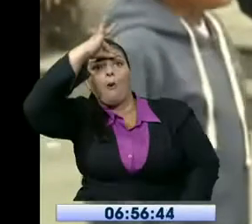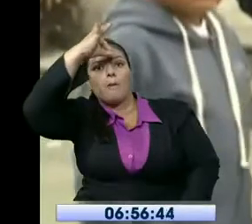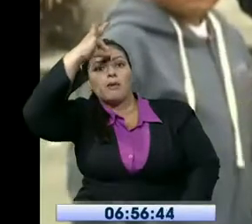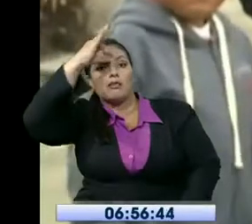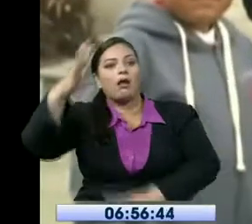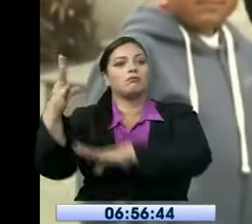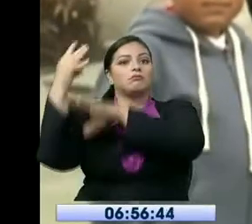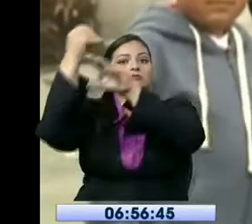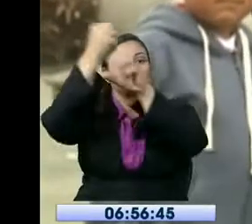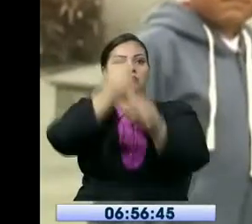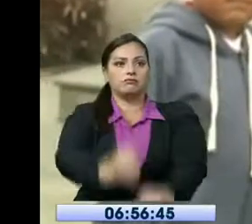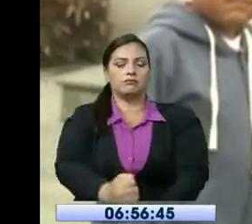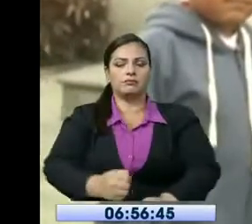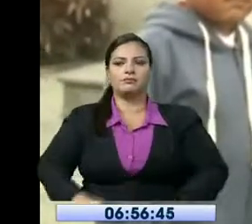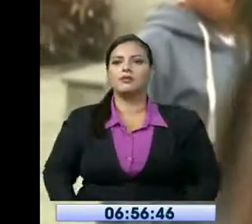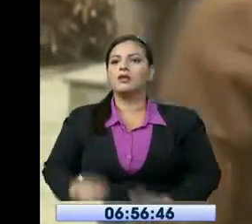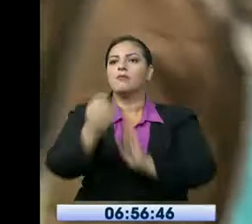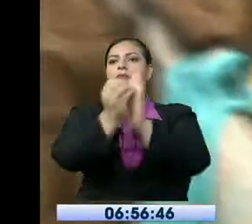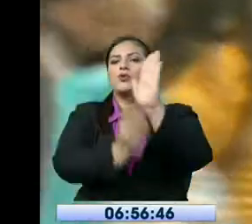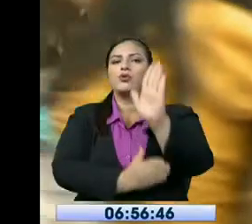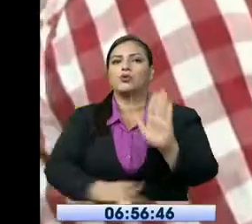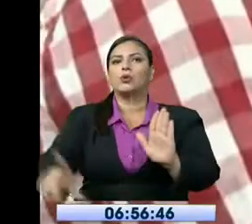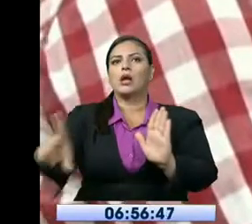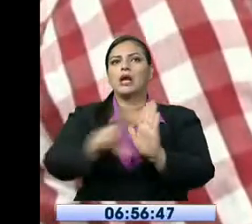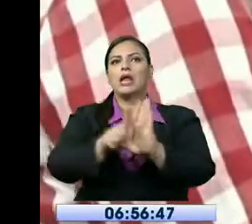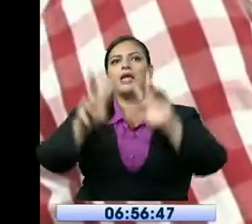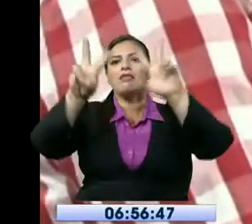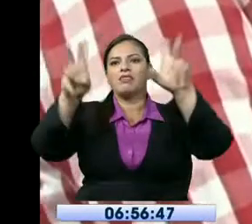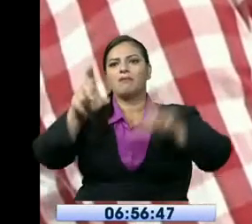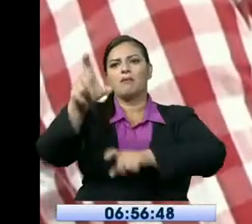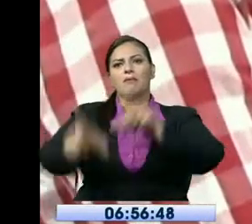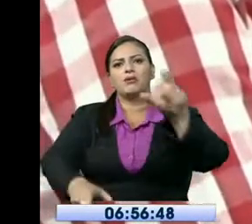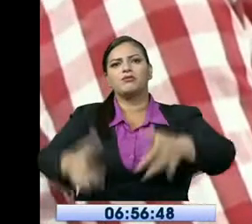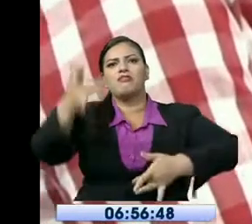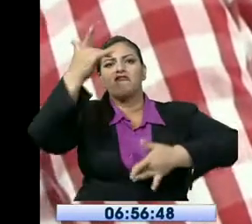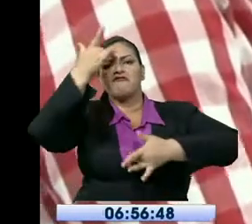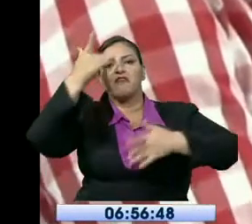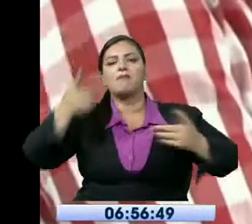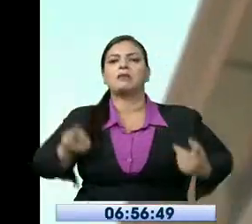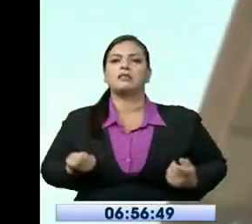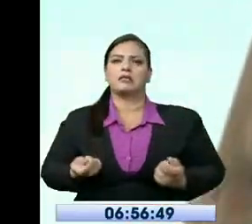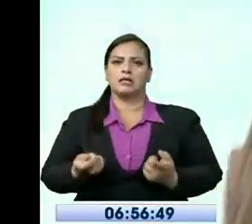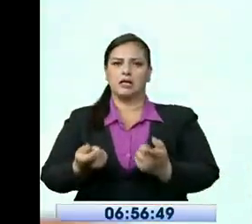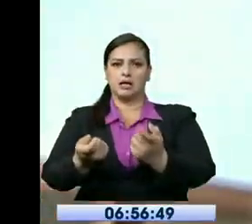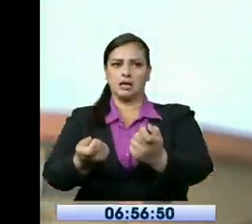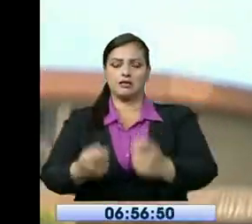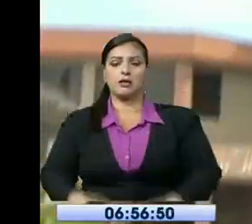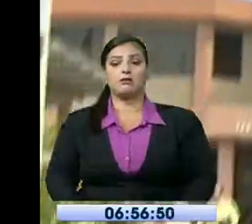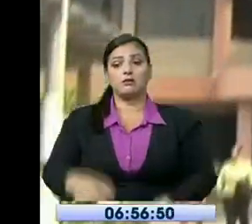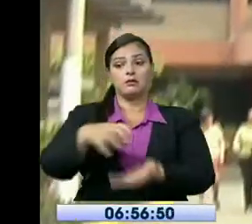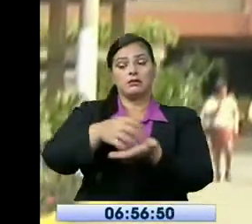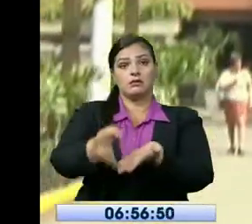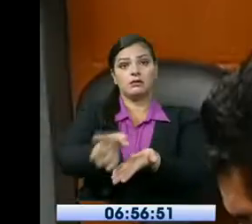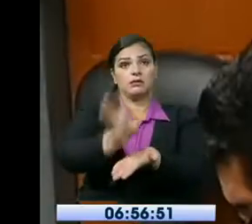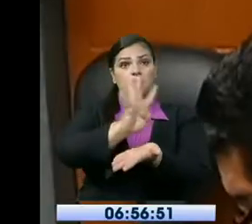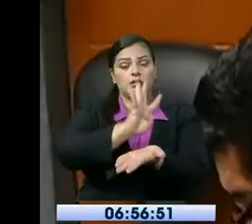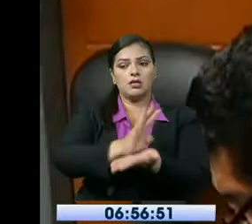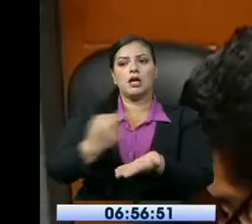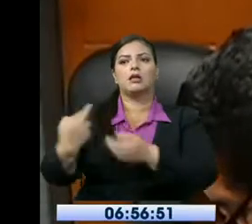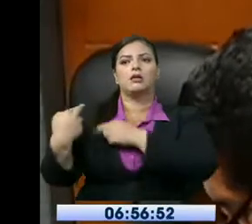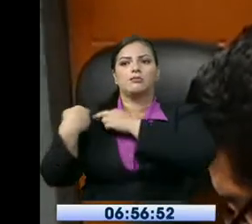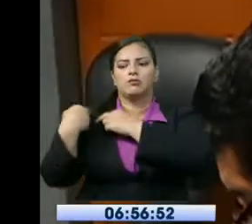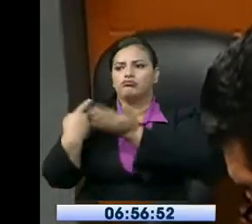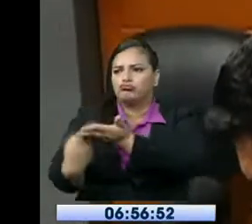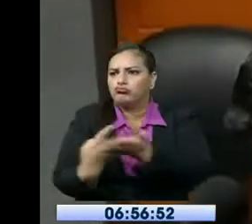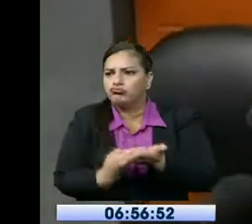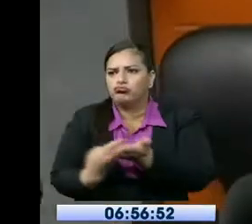El proyecto de ley contra el cáncer que deberá ser debatido en la Asamblea es visto con cautela por algunos sectores. Jaime Nebot, alcalde de